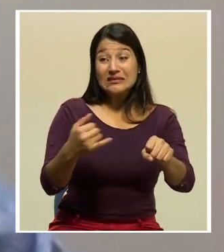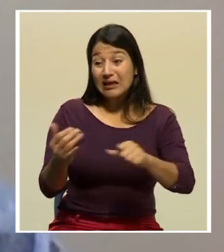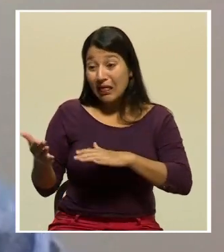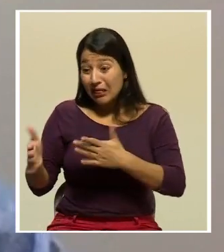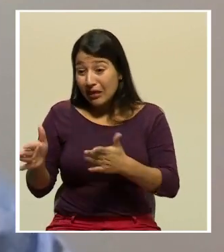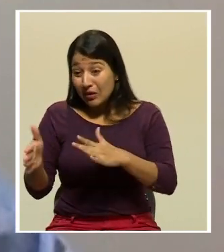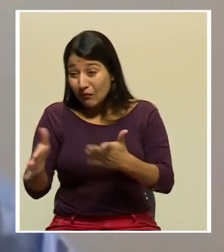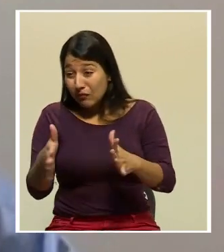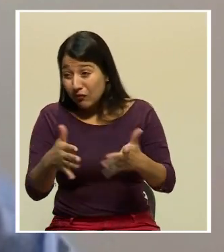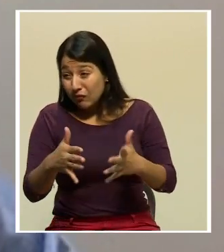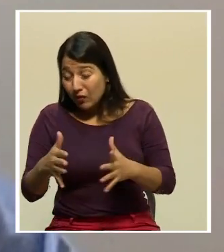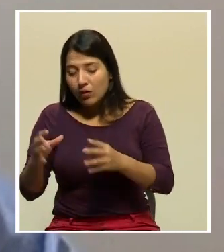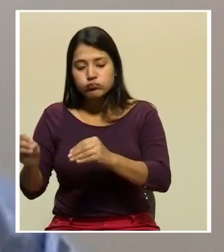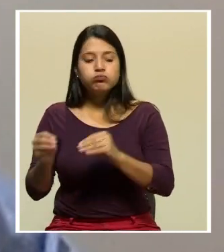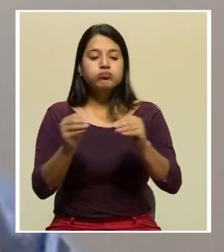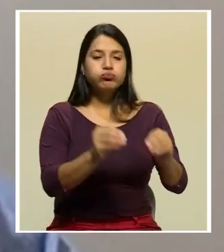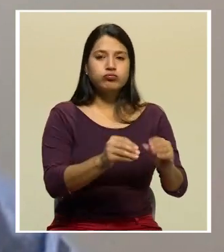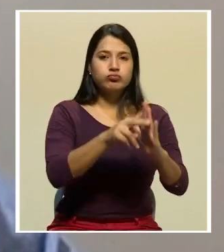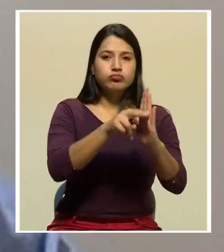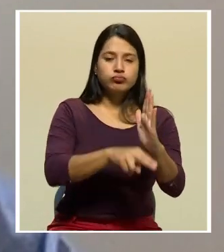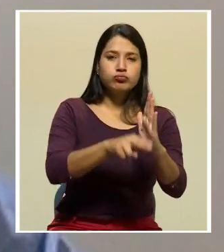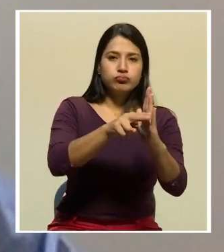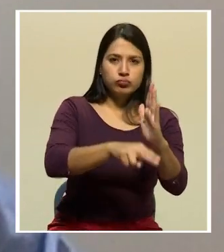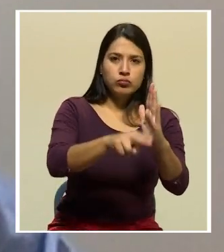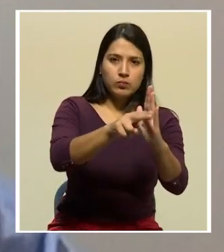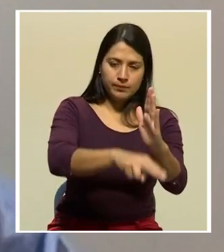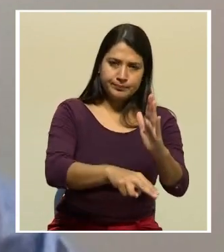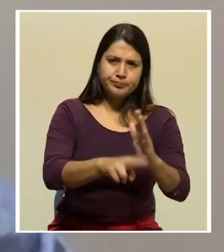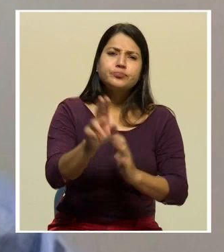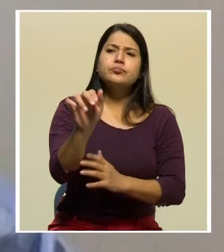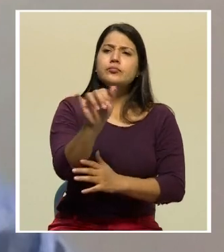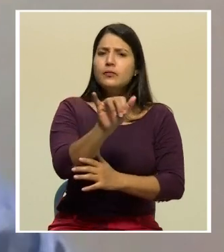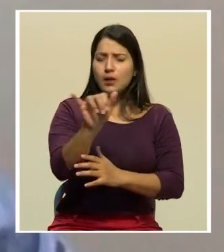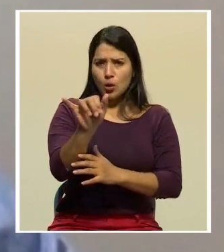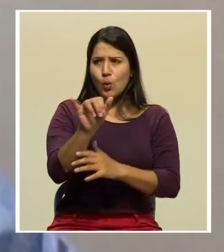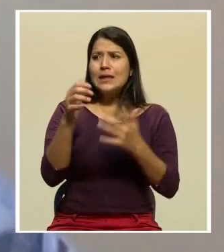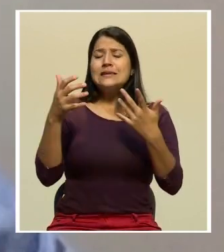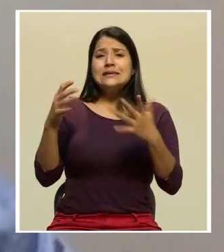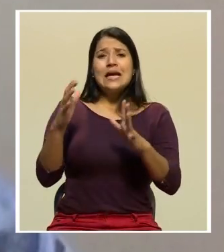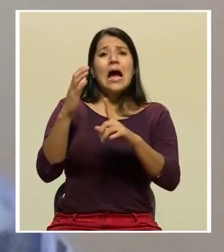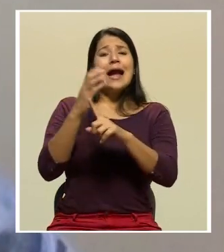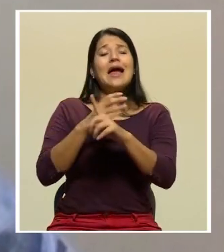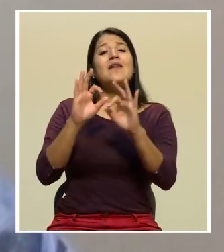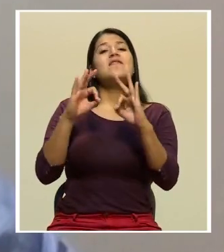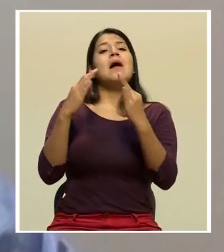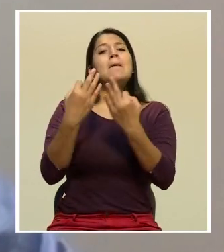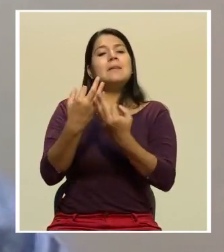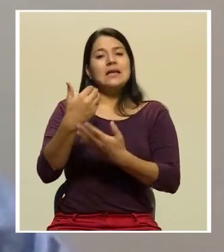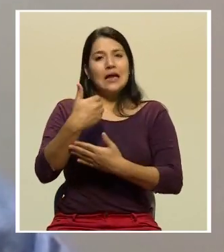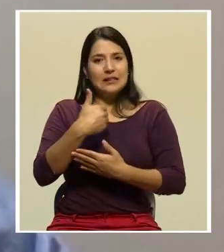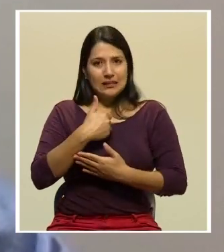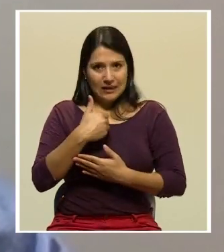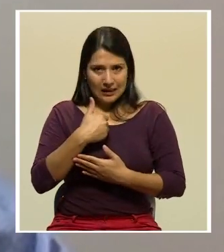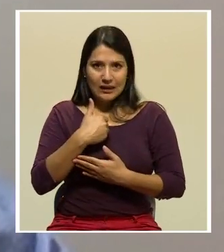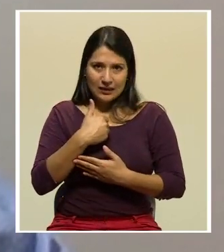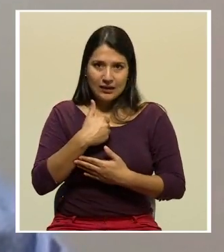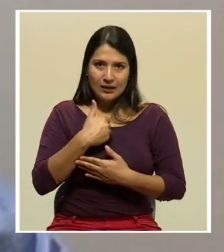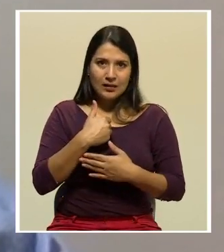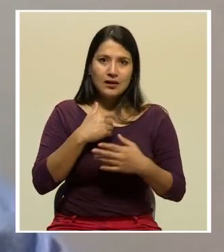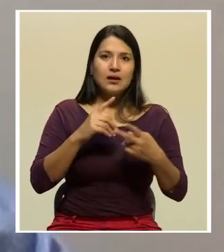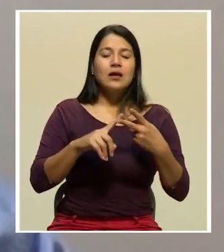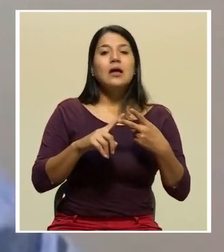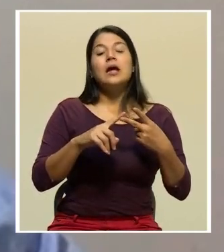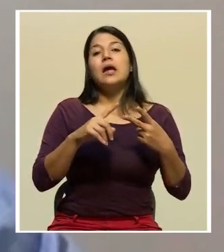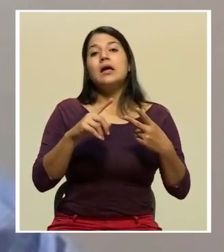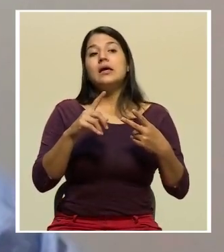tiene, después los espacios que cada cementerio ya tiene dispuesto por ley, antes de pensar en una estructura de fosa